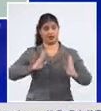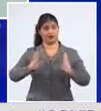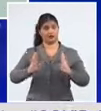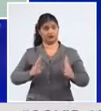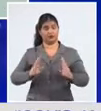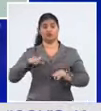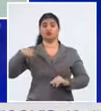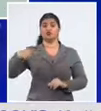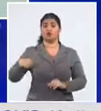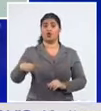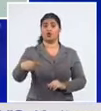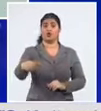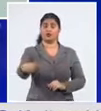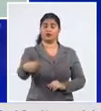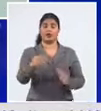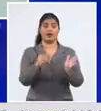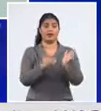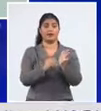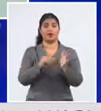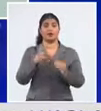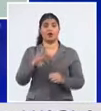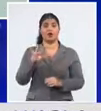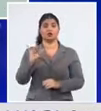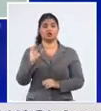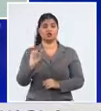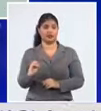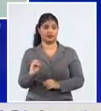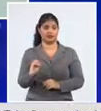de 1.470 casos diarios.